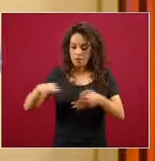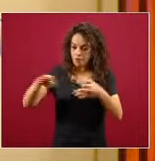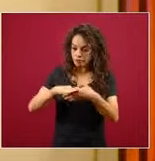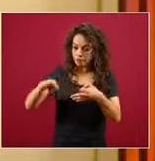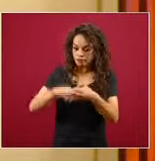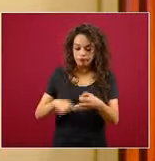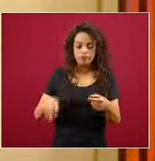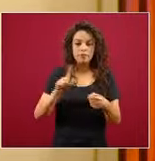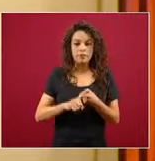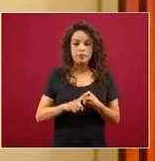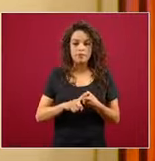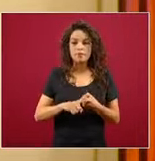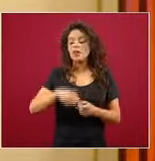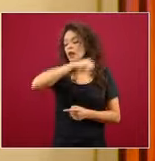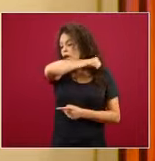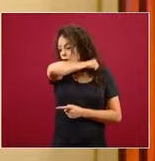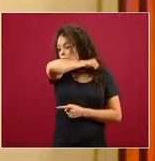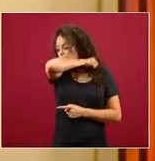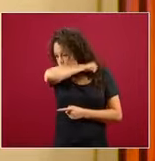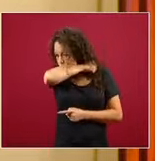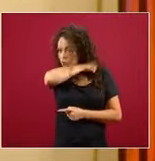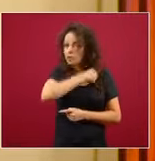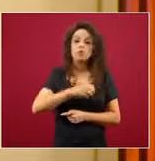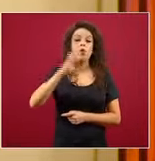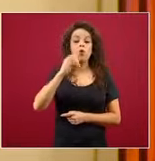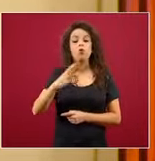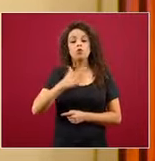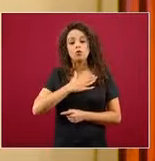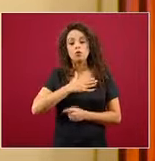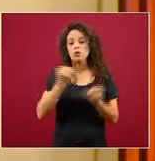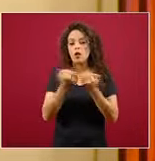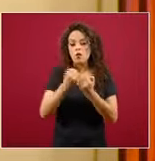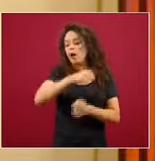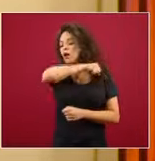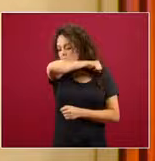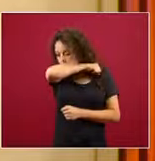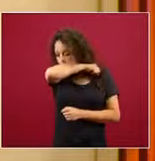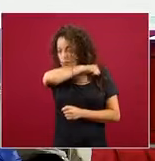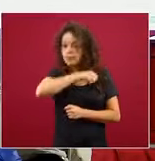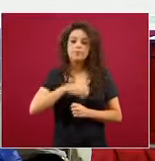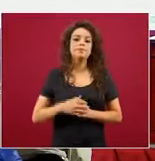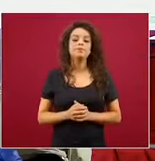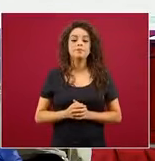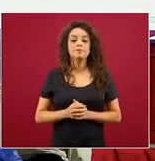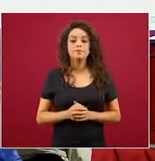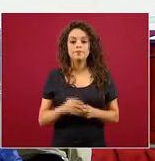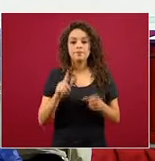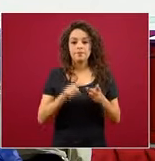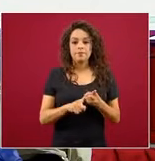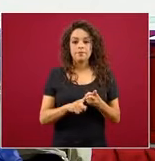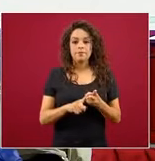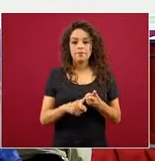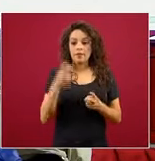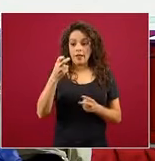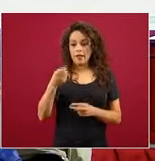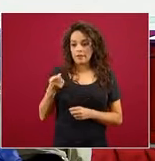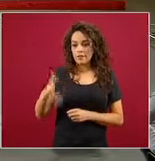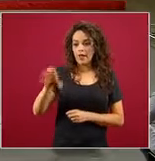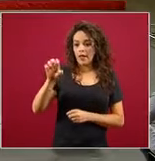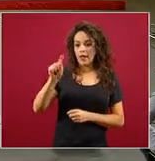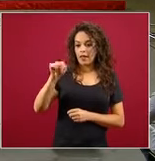toser y estornudar en el ángulo interno del codo, lo que se conoce como etiqueta respiratoria, usar el